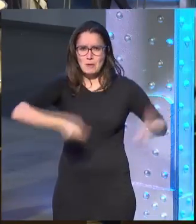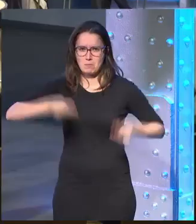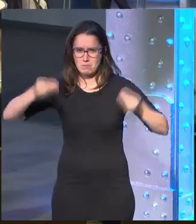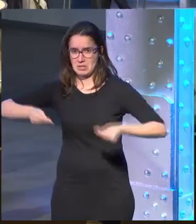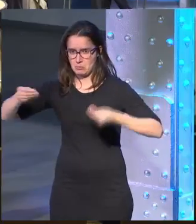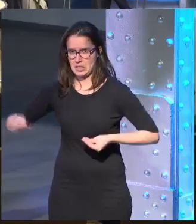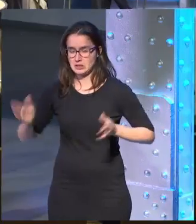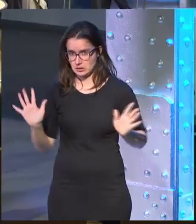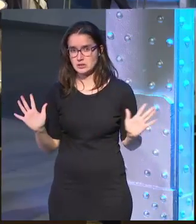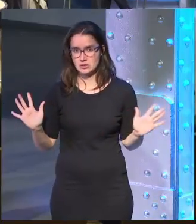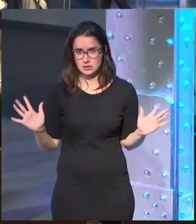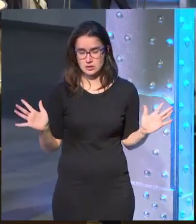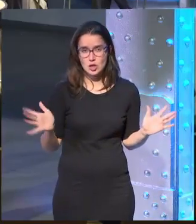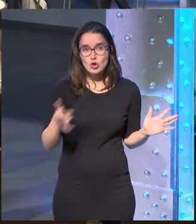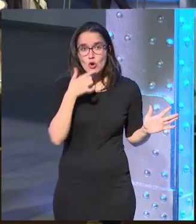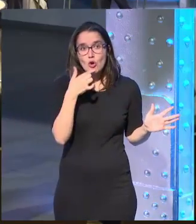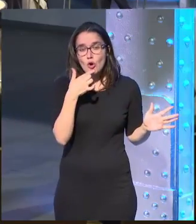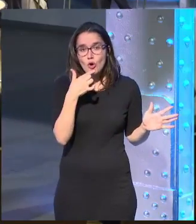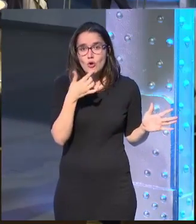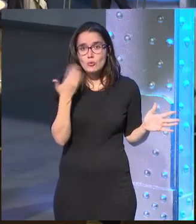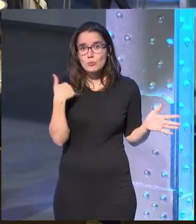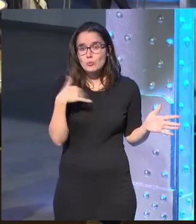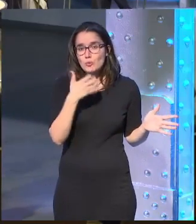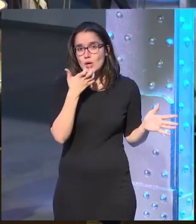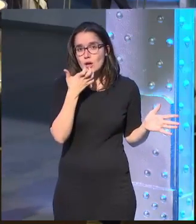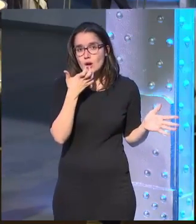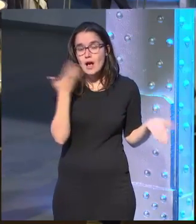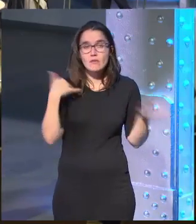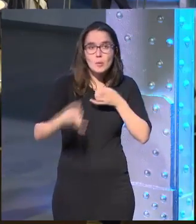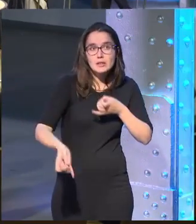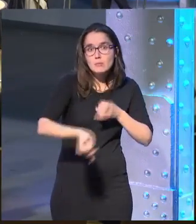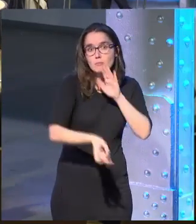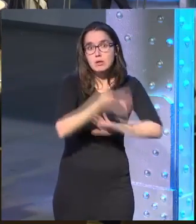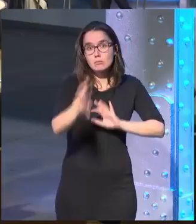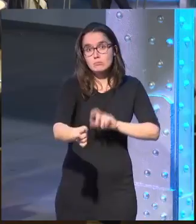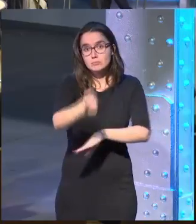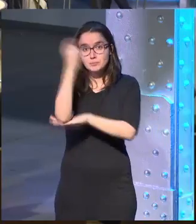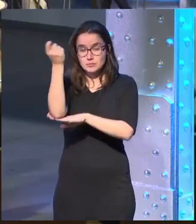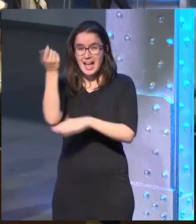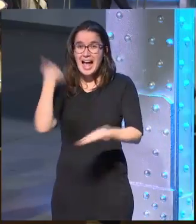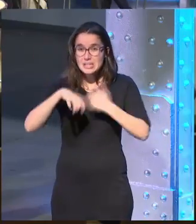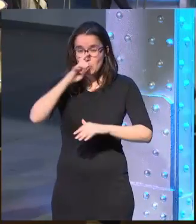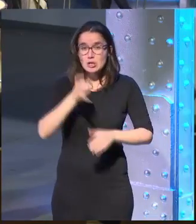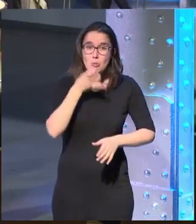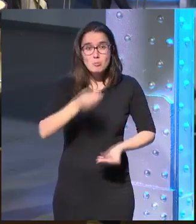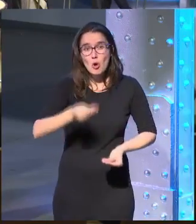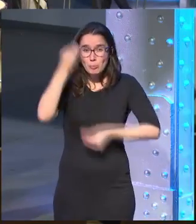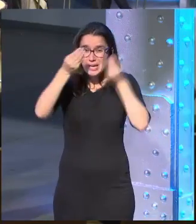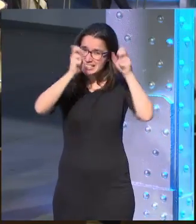me permite la expresión, ¿no? No se emprende con una alegría como en algunas ocasiones se han hecho las cosas,